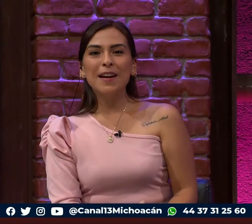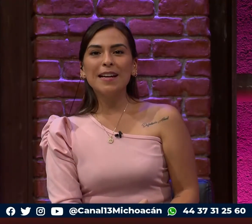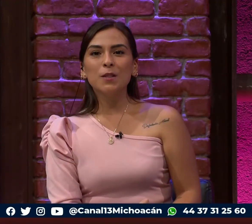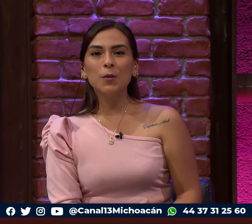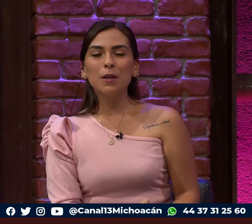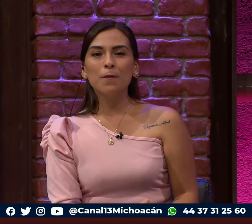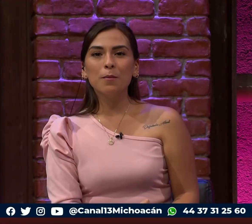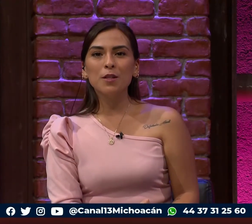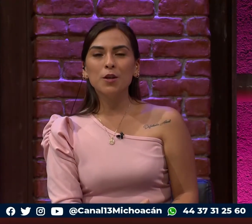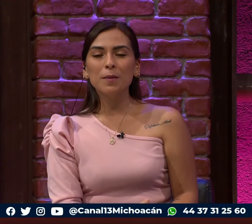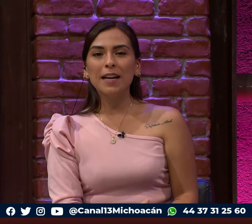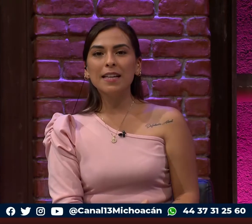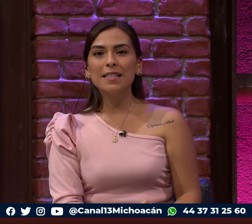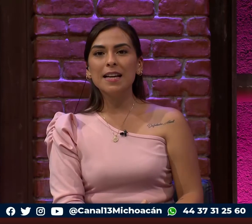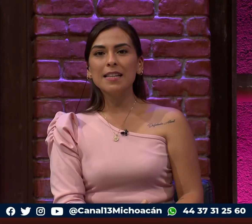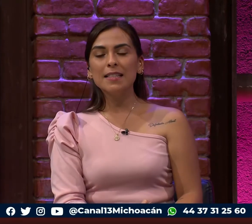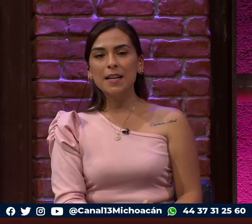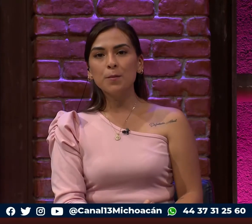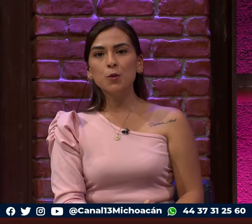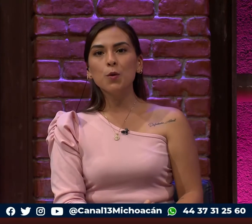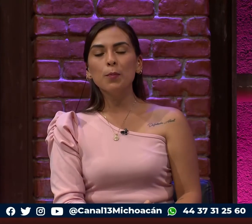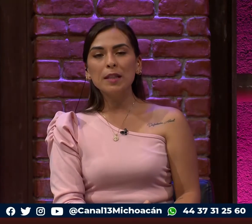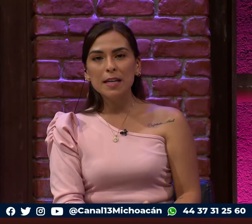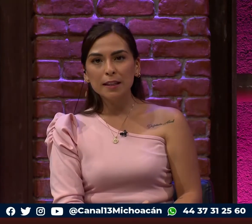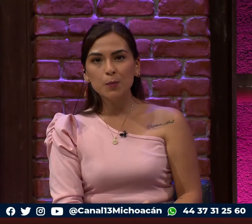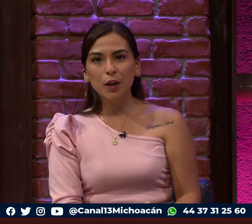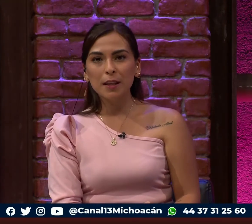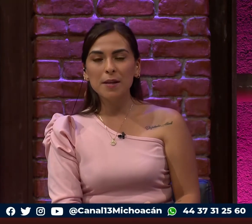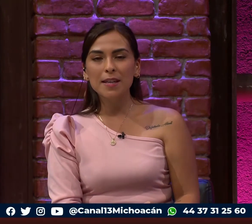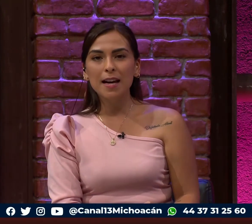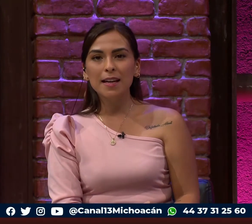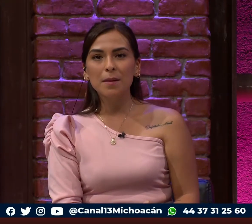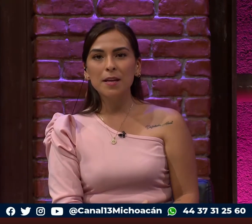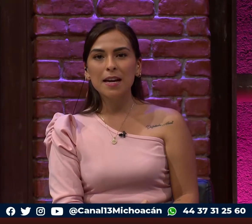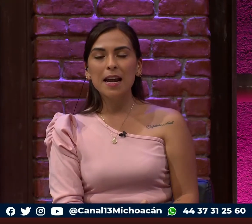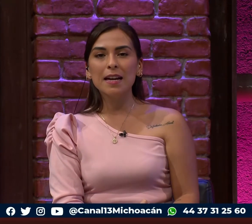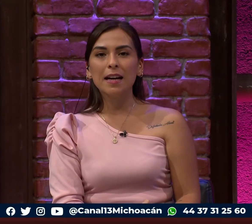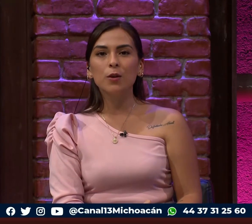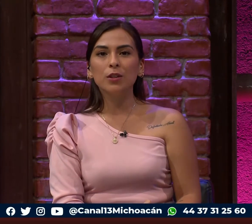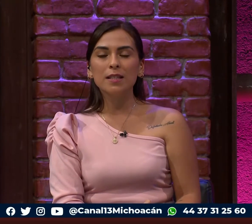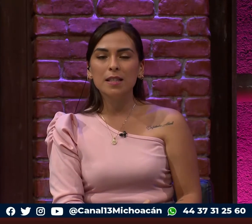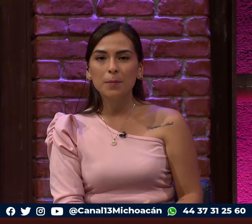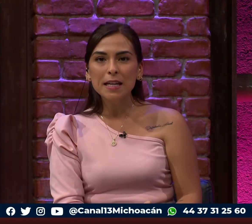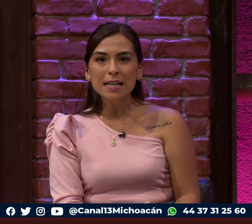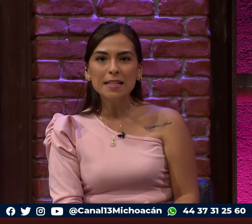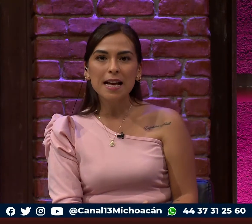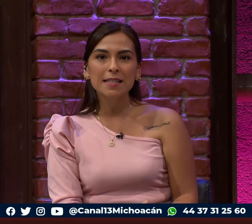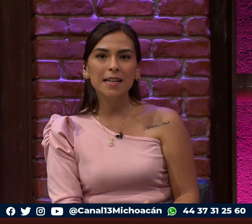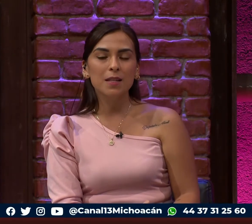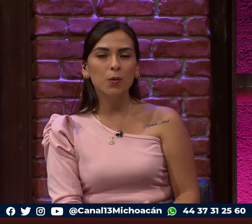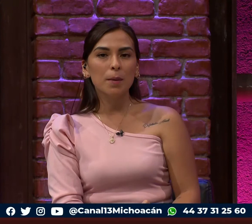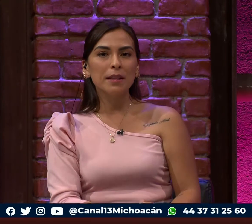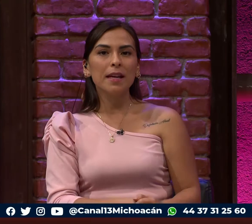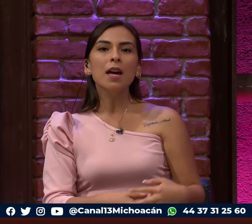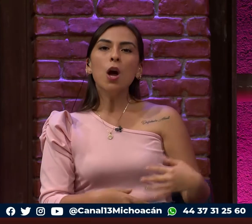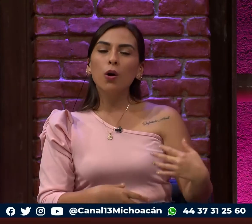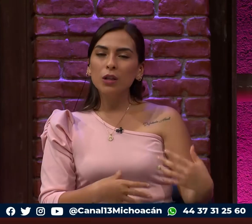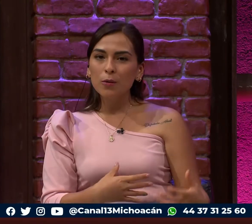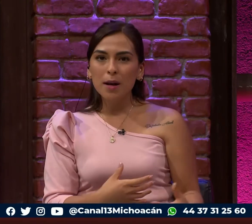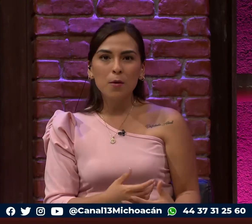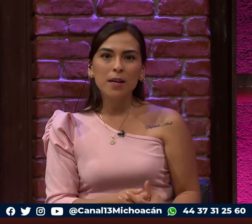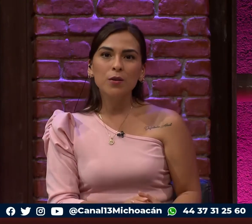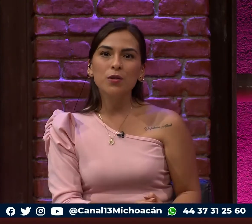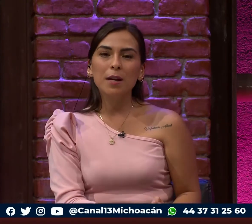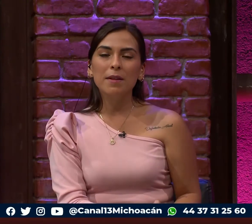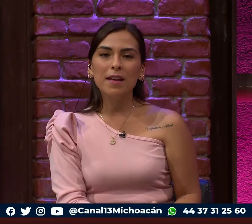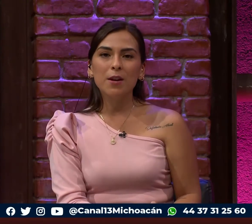Bueno, pues ahí estuvo la información, mi querida Sandy. Estaremos muy pendientes porque también ya el día de mañana arrancan otras disciplinas, así que seguramente